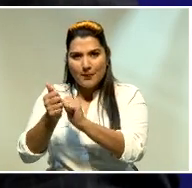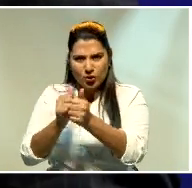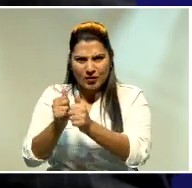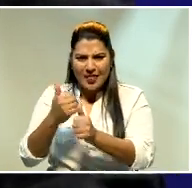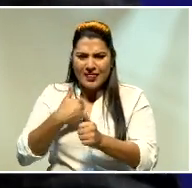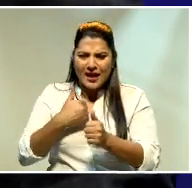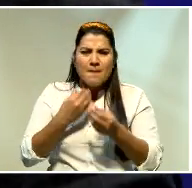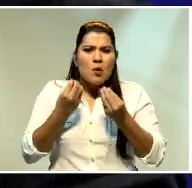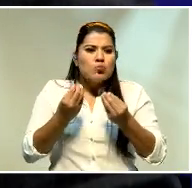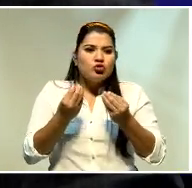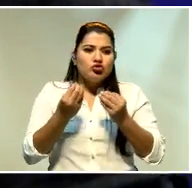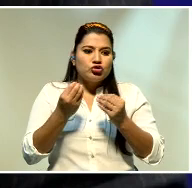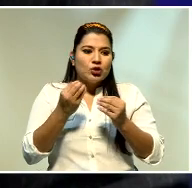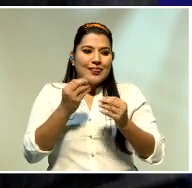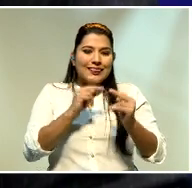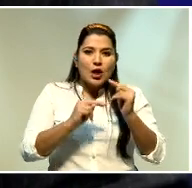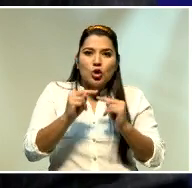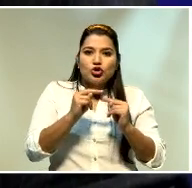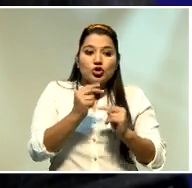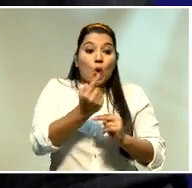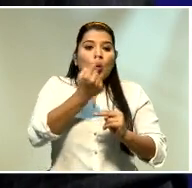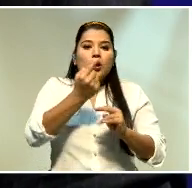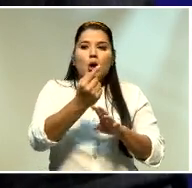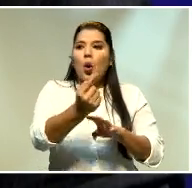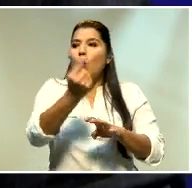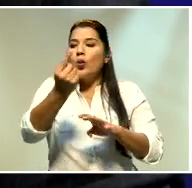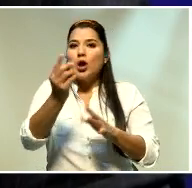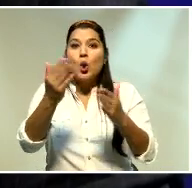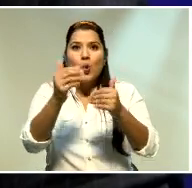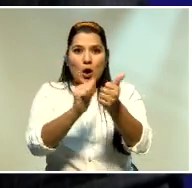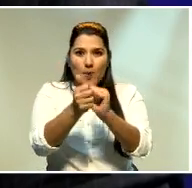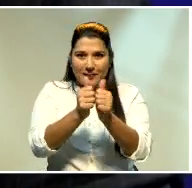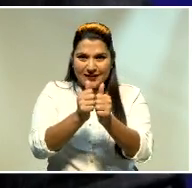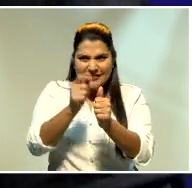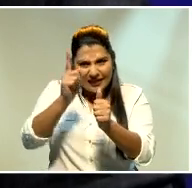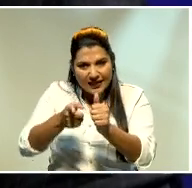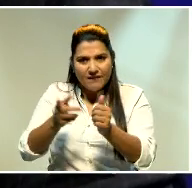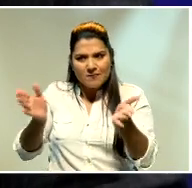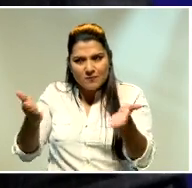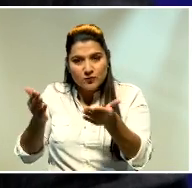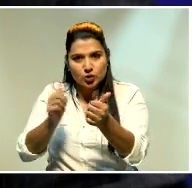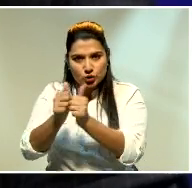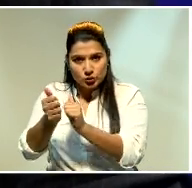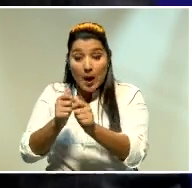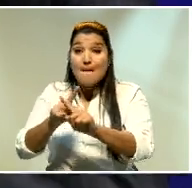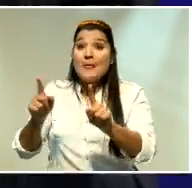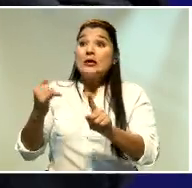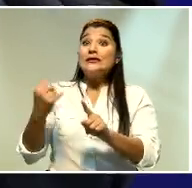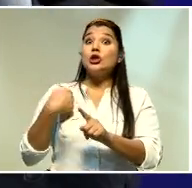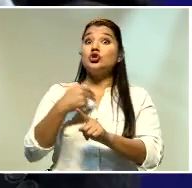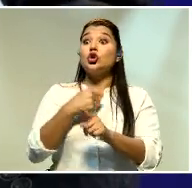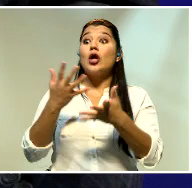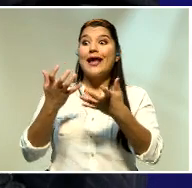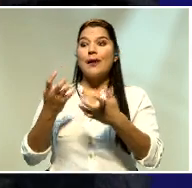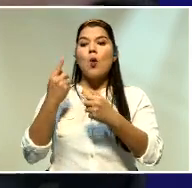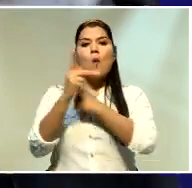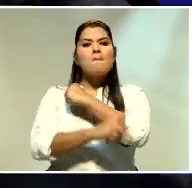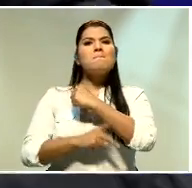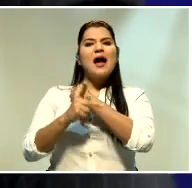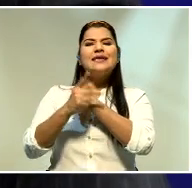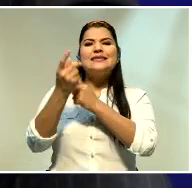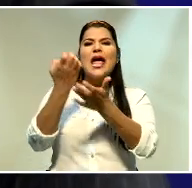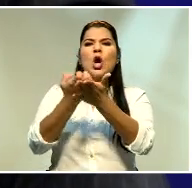oligopólico que hay que quitar. Pero parte también es, si aspiramos a un país de renta media y media alta, no es que queramos hacerlo